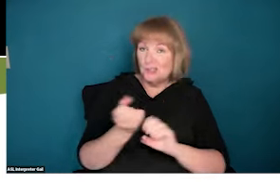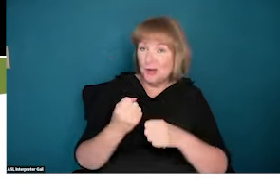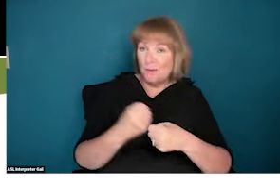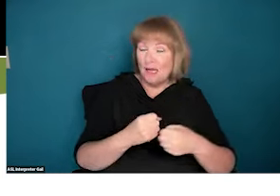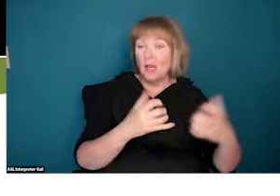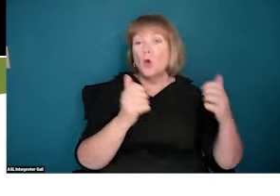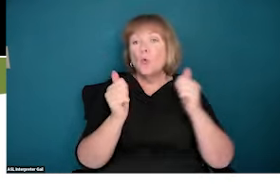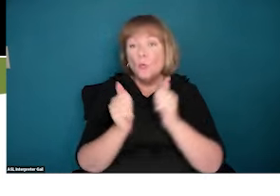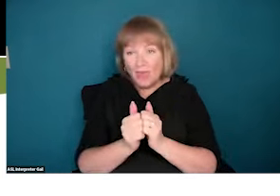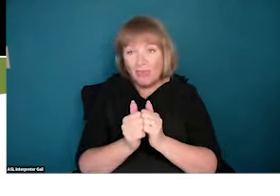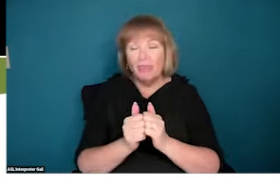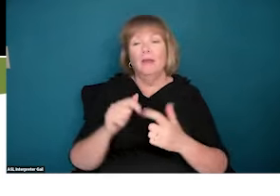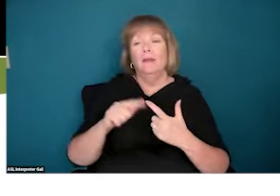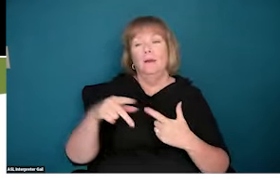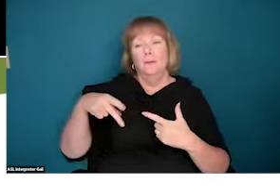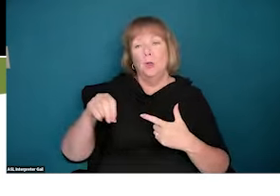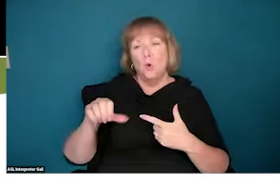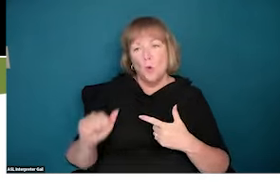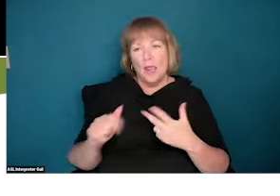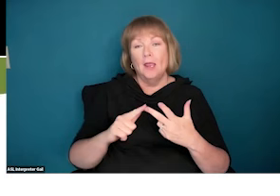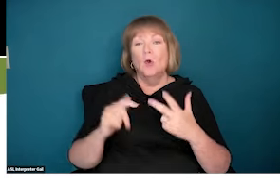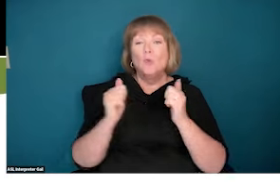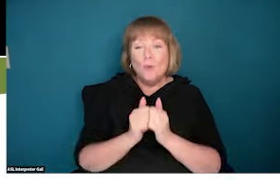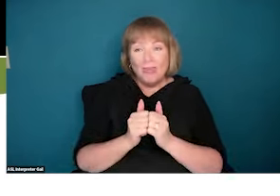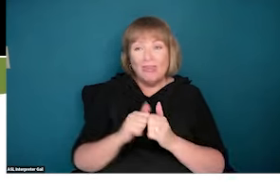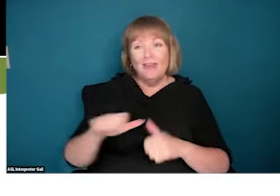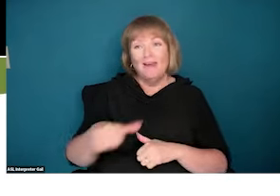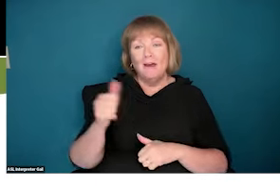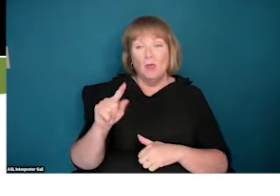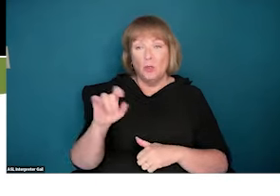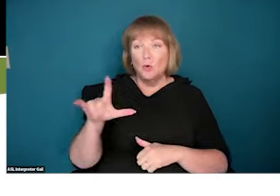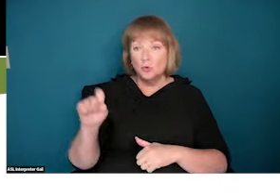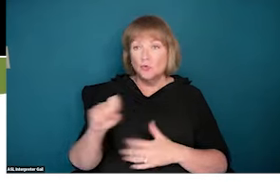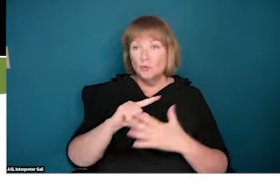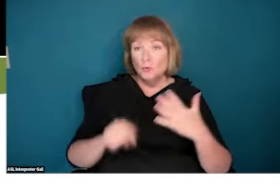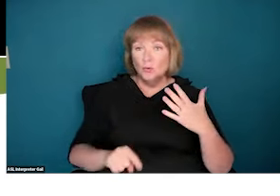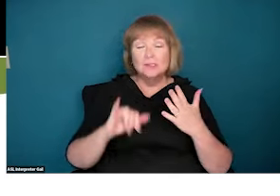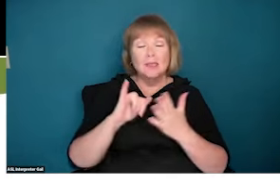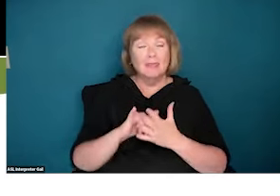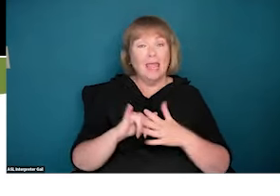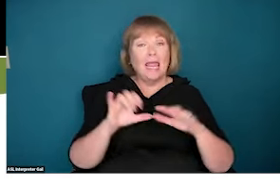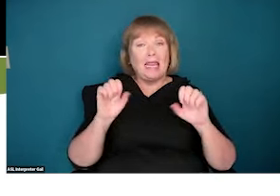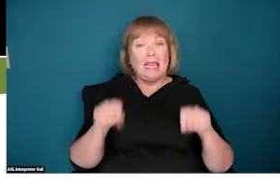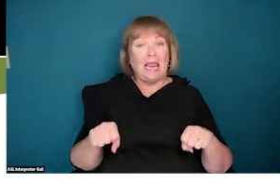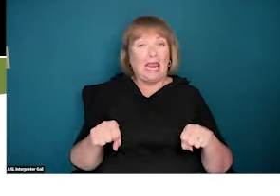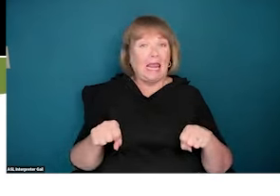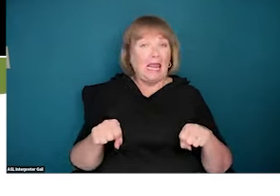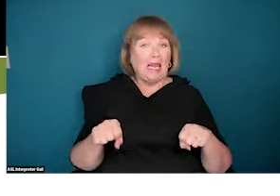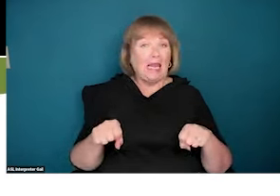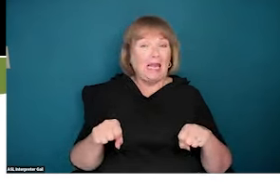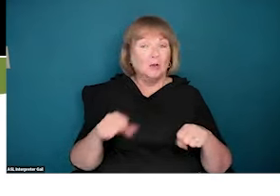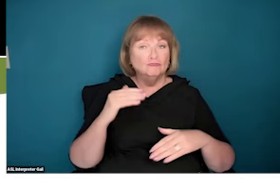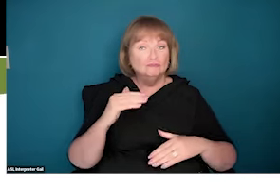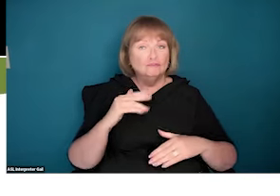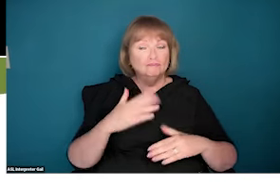ayuda durante mucho tiempo y uno puede usar la toma de decisiones con apoyo, lo puede utilizar